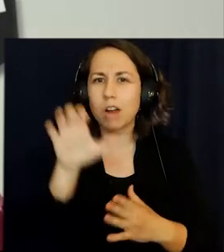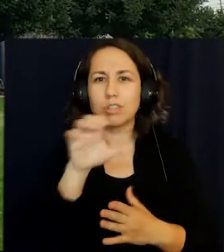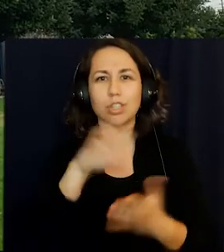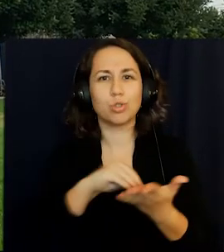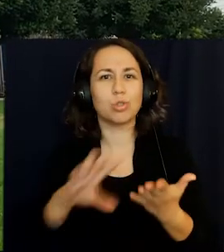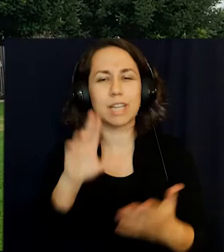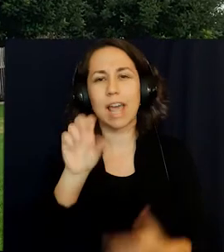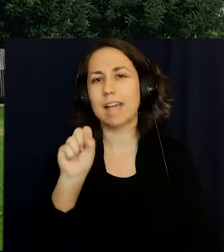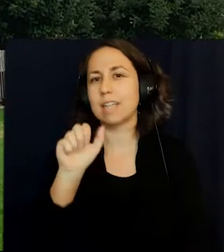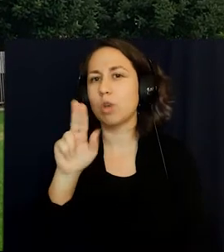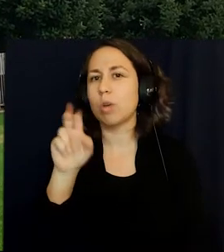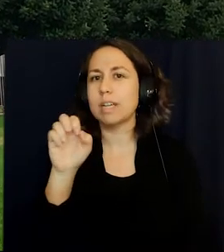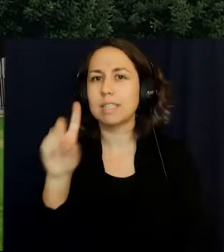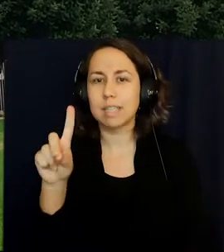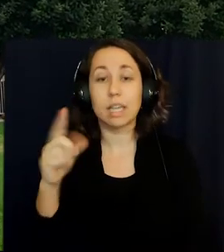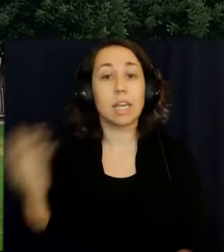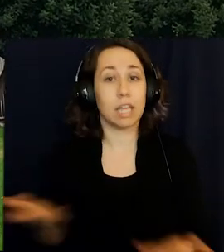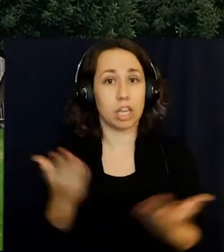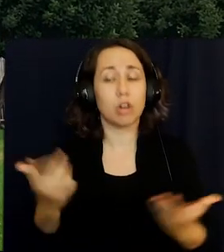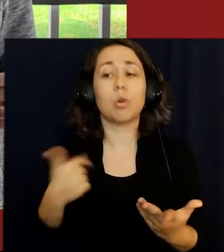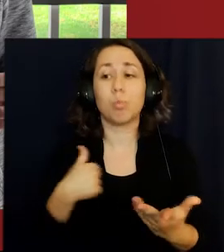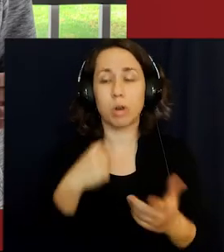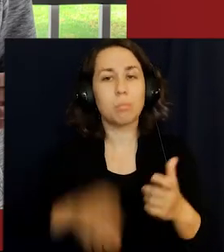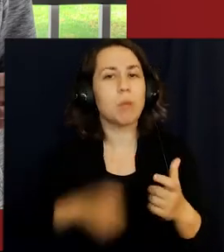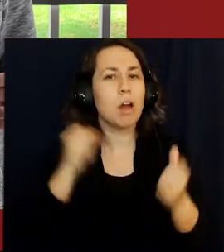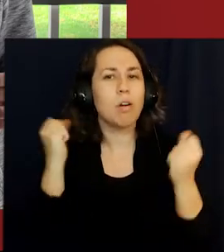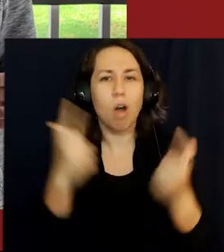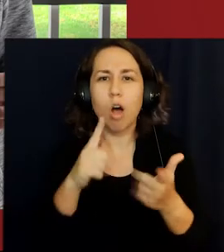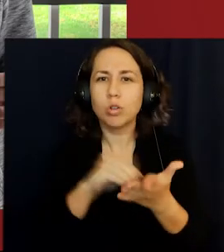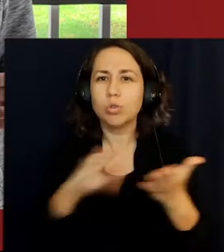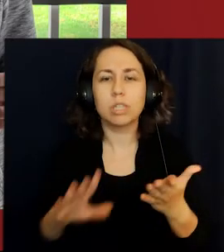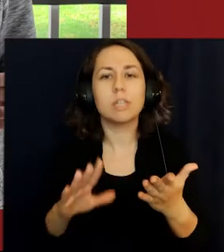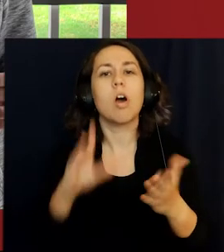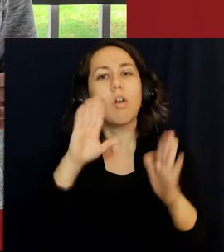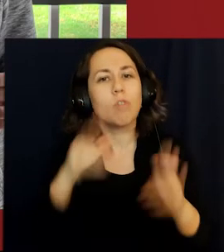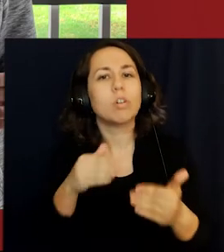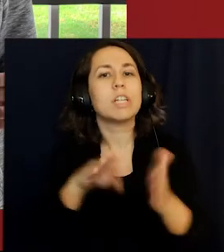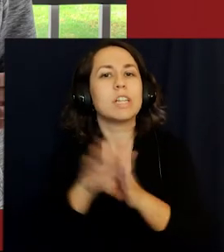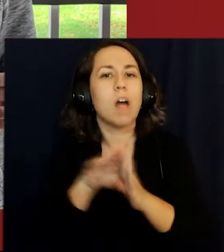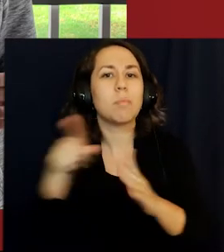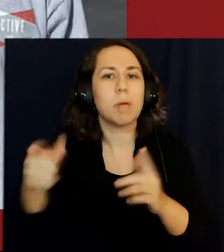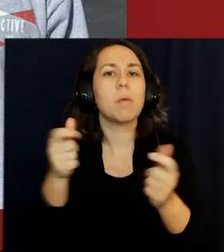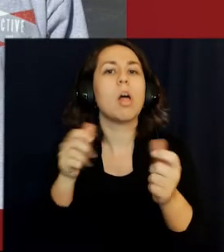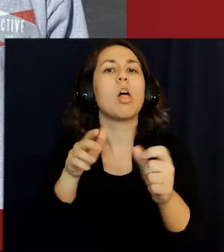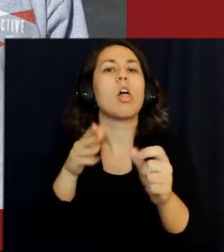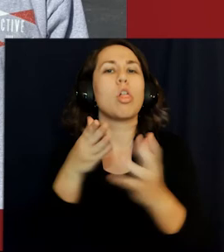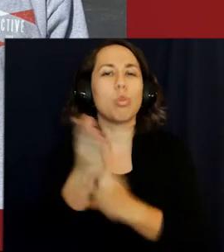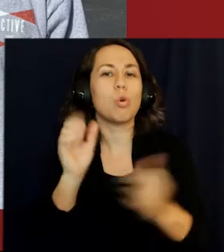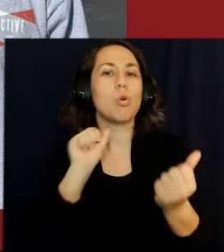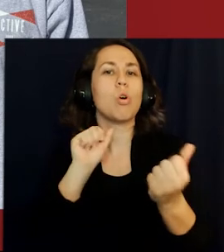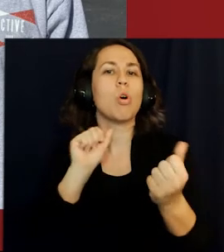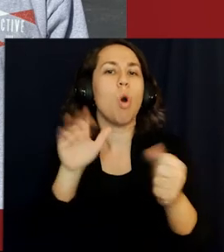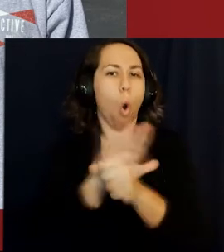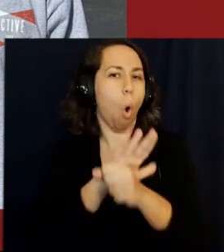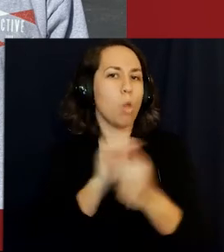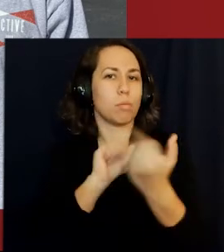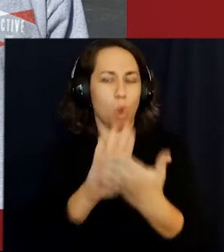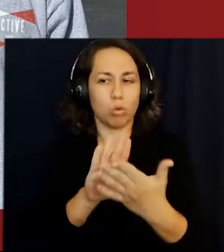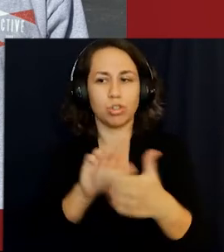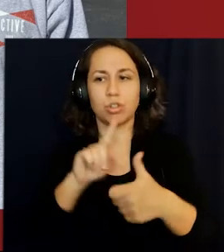preparatoria Century estamos orgullosos de todos nuestros alumnos y los impulsamos en el principio de bienestar, esperanza,